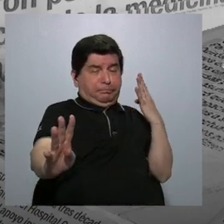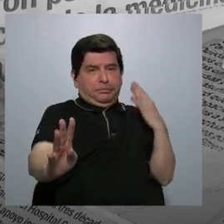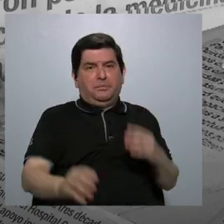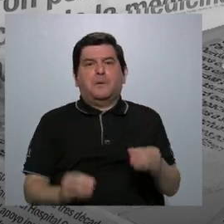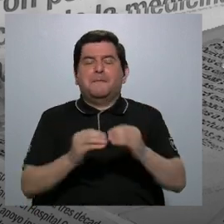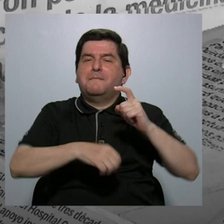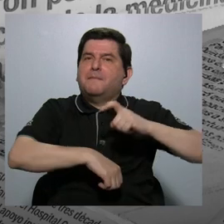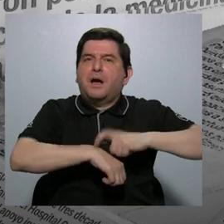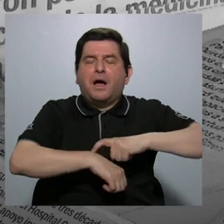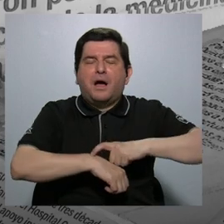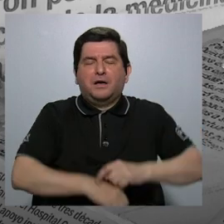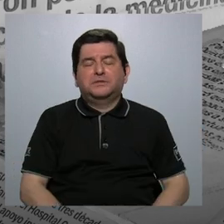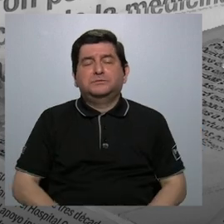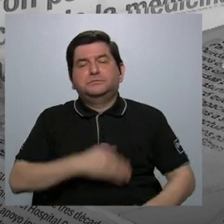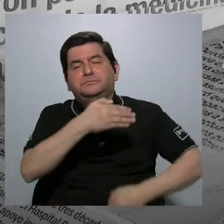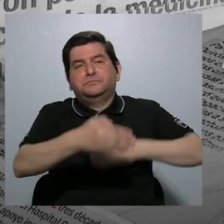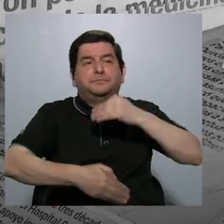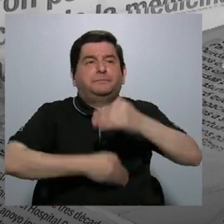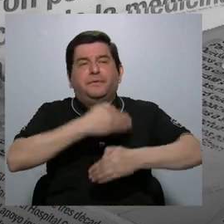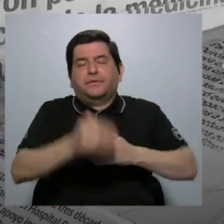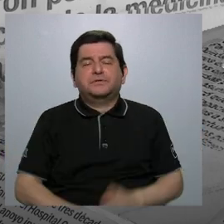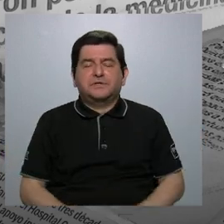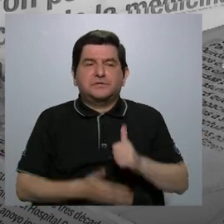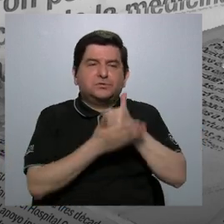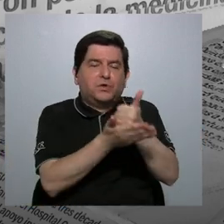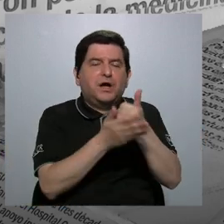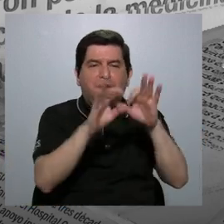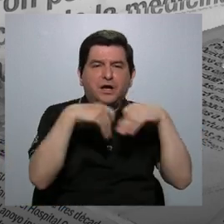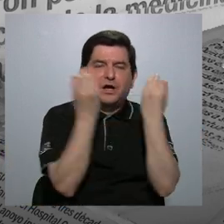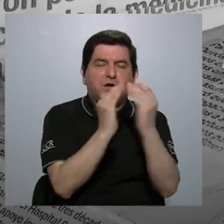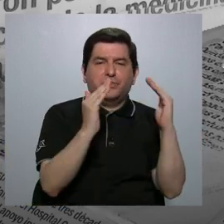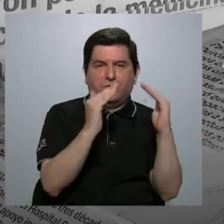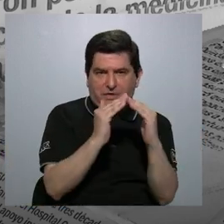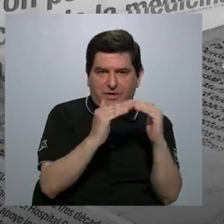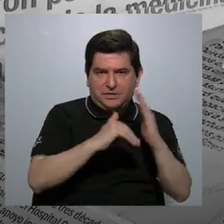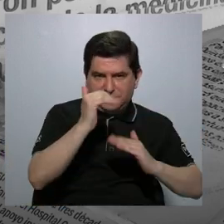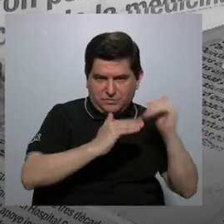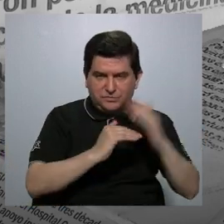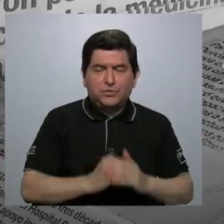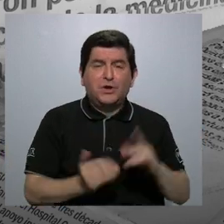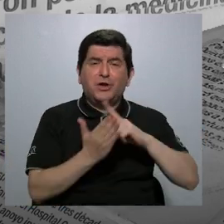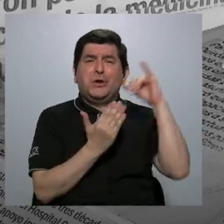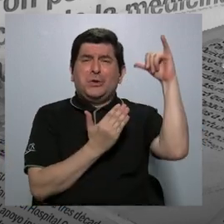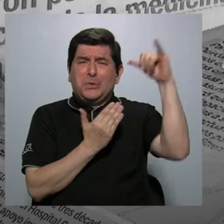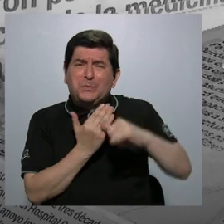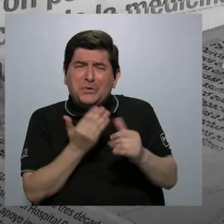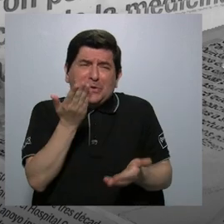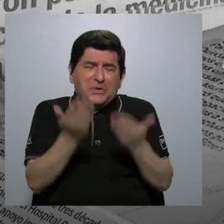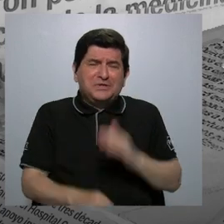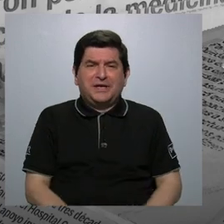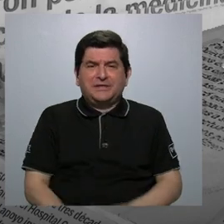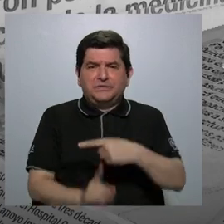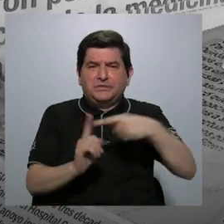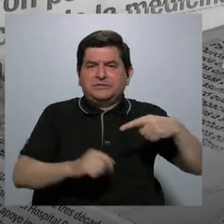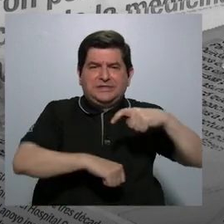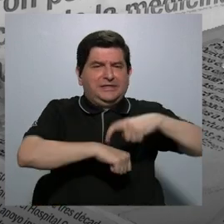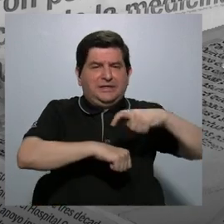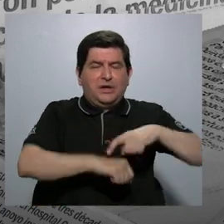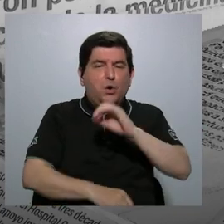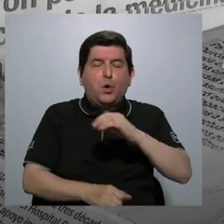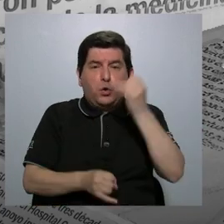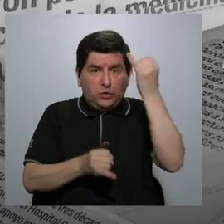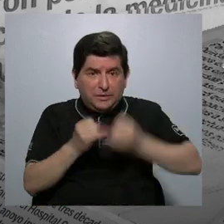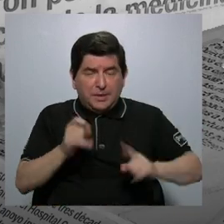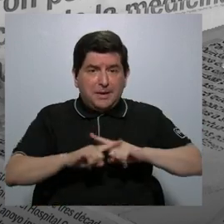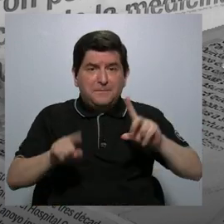más tiempo para poder tramitar un bono familiar de vivienda, proyectos que se han quedado tal vez a medio camino, que se han concluido